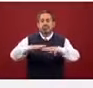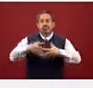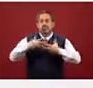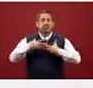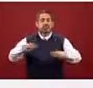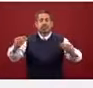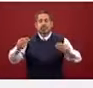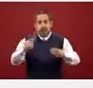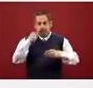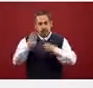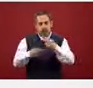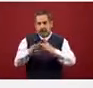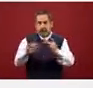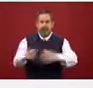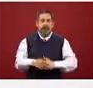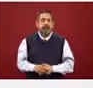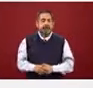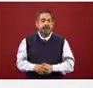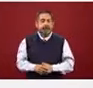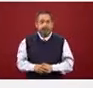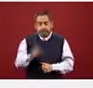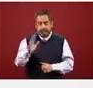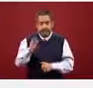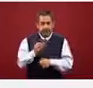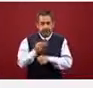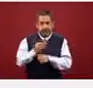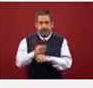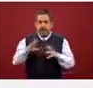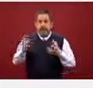voy a comentar eso. Acumulamos ya